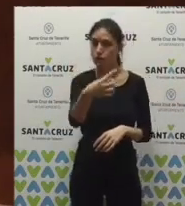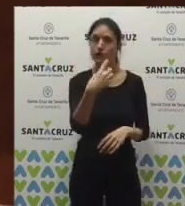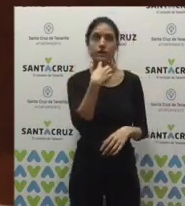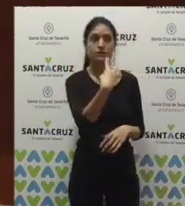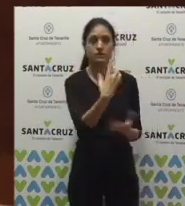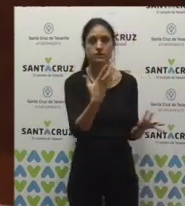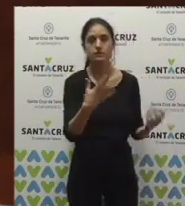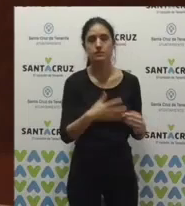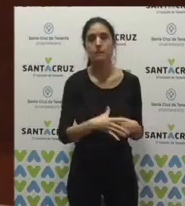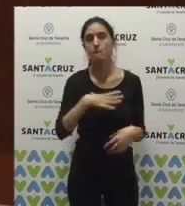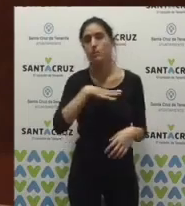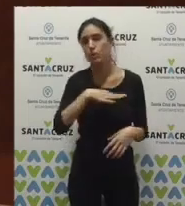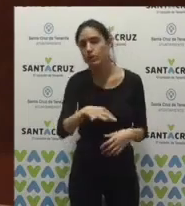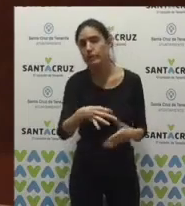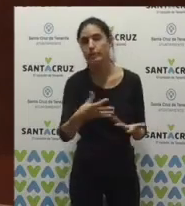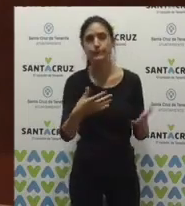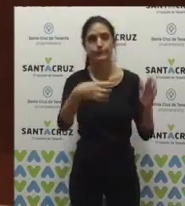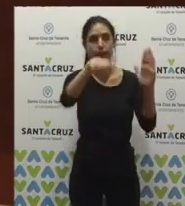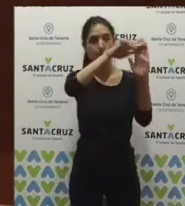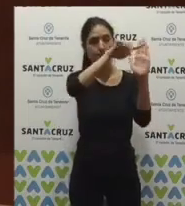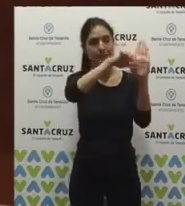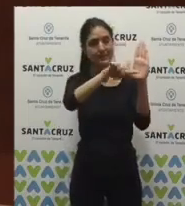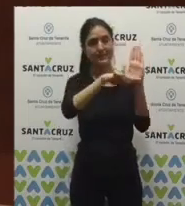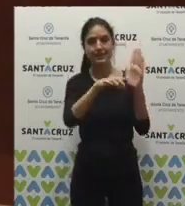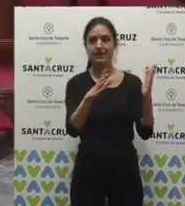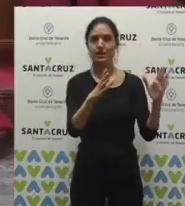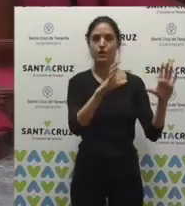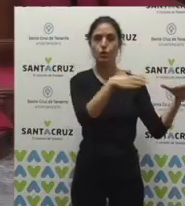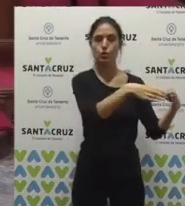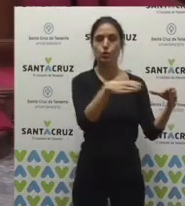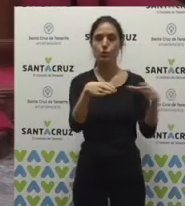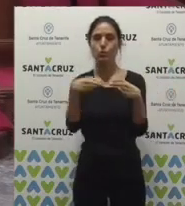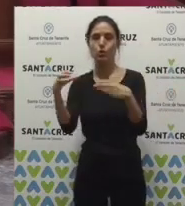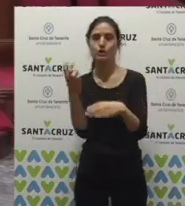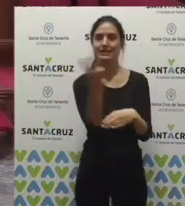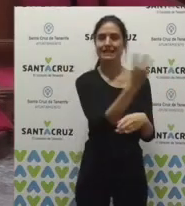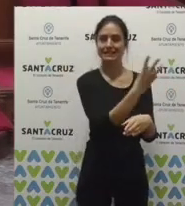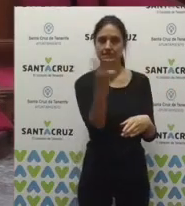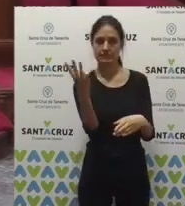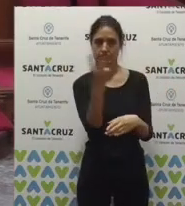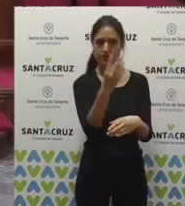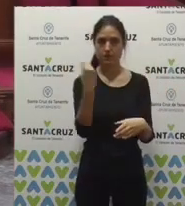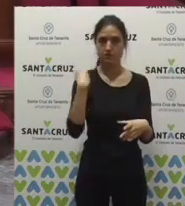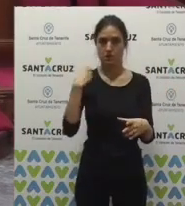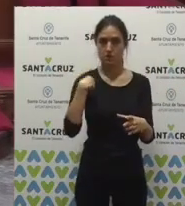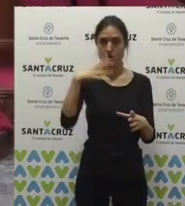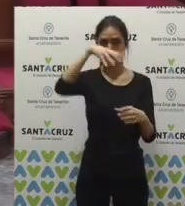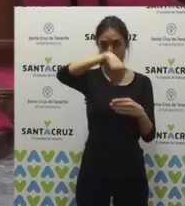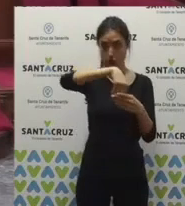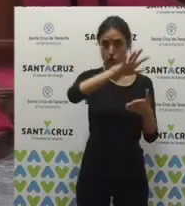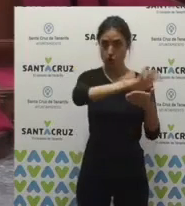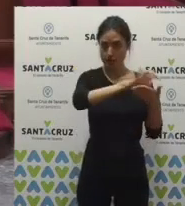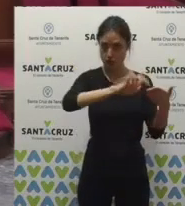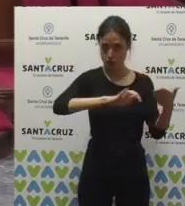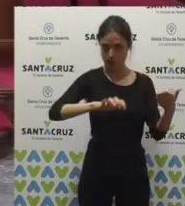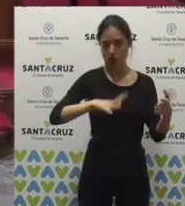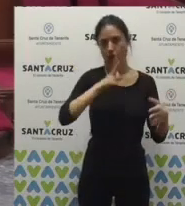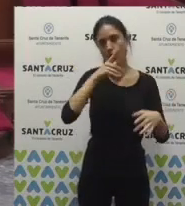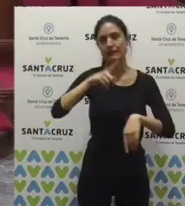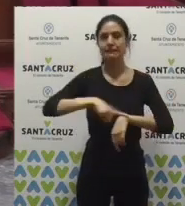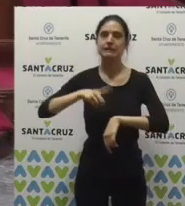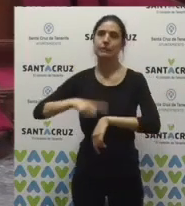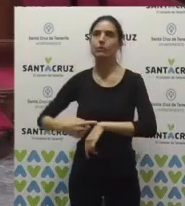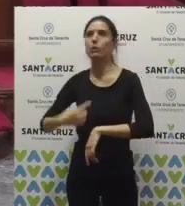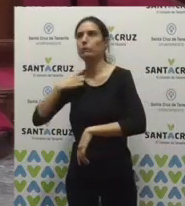sub sus medidas en tres grandes grupos las que están en el documento no voy a perder demasiado tiempo